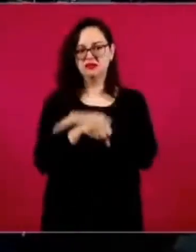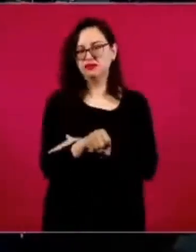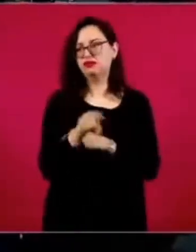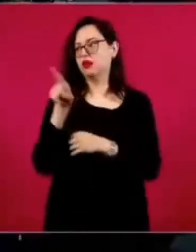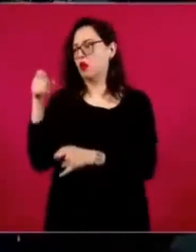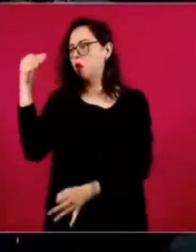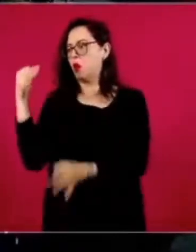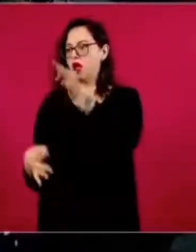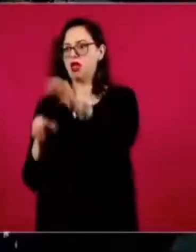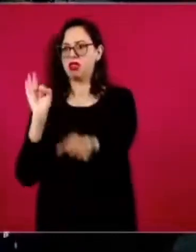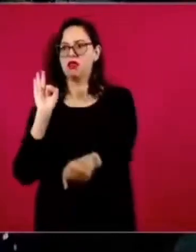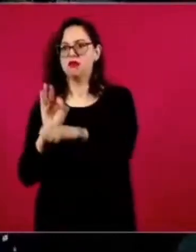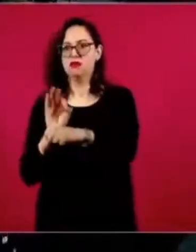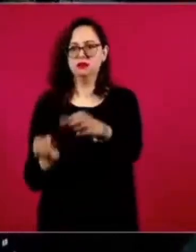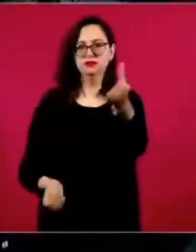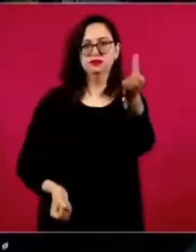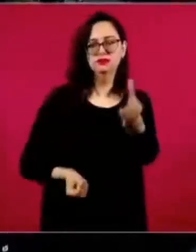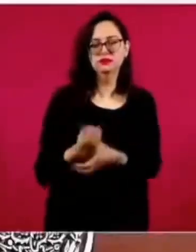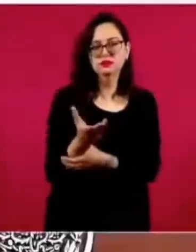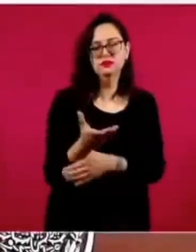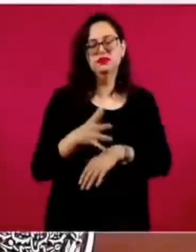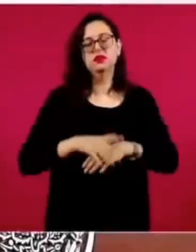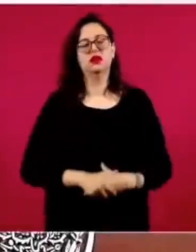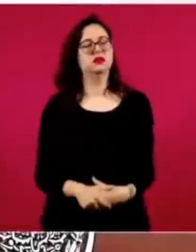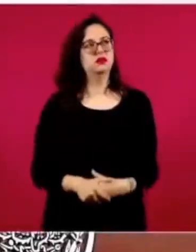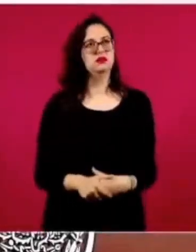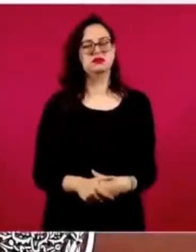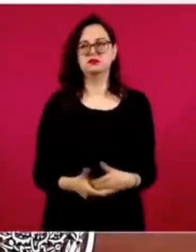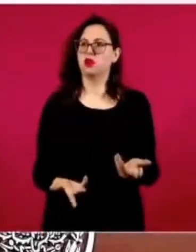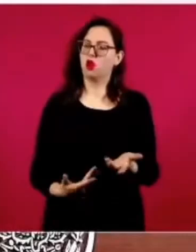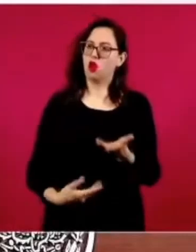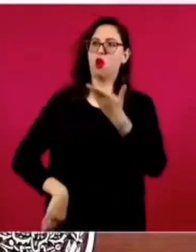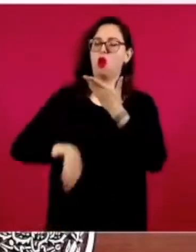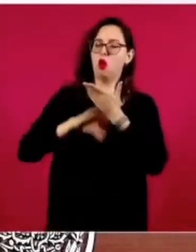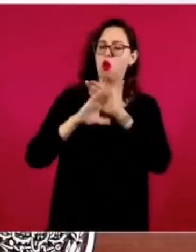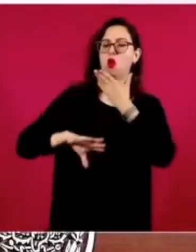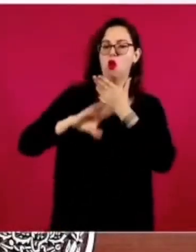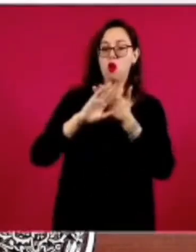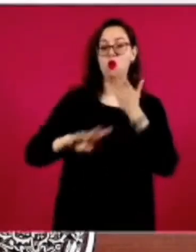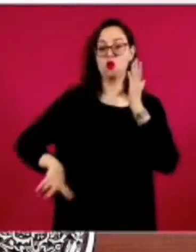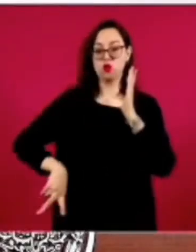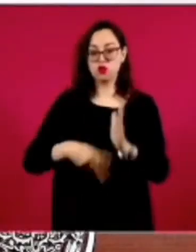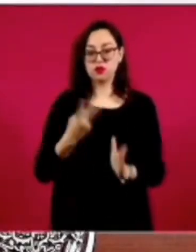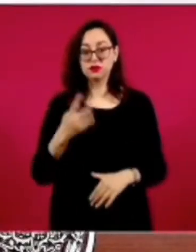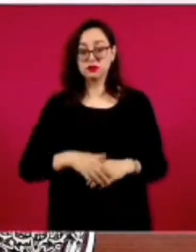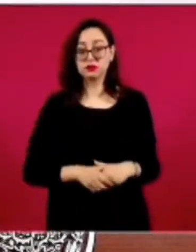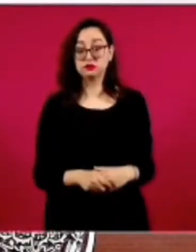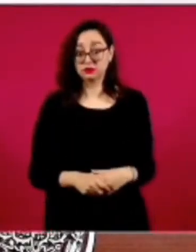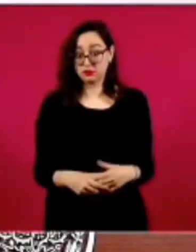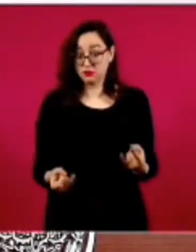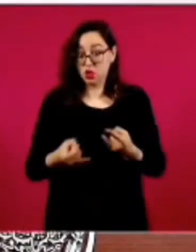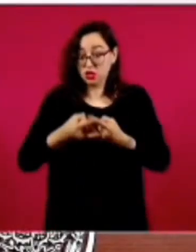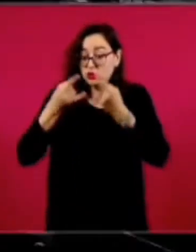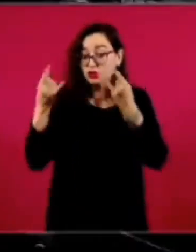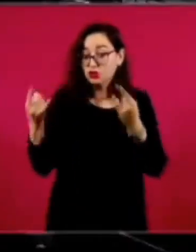Le escribe Porfirio. Todo esto lo pueden encontrar en el archivo